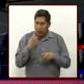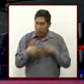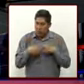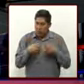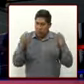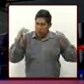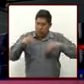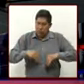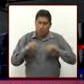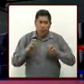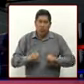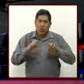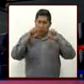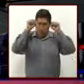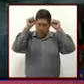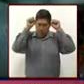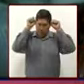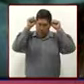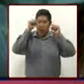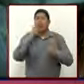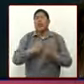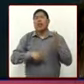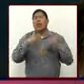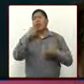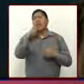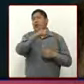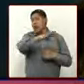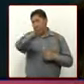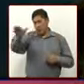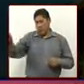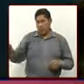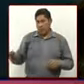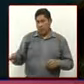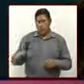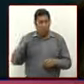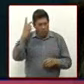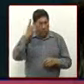crisis estructural. ¿Qué les dice usted a ellos